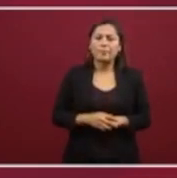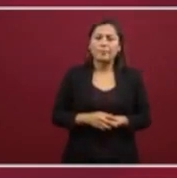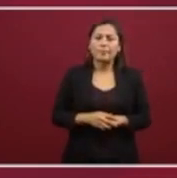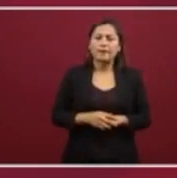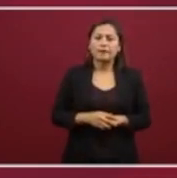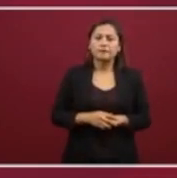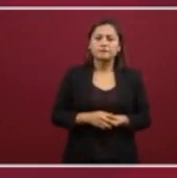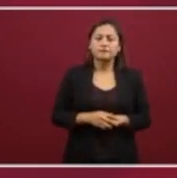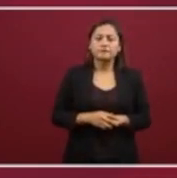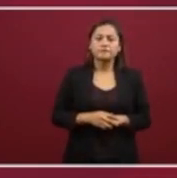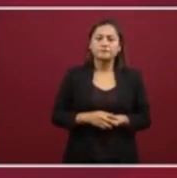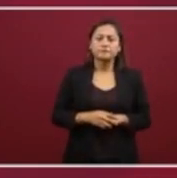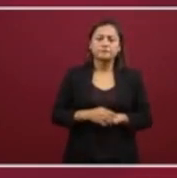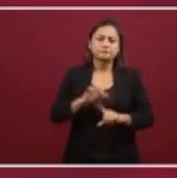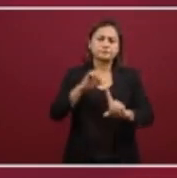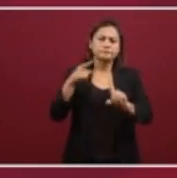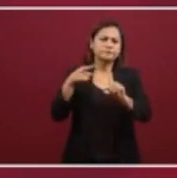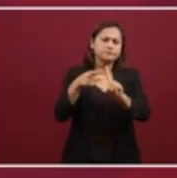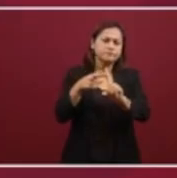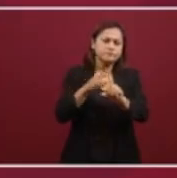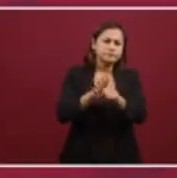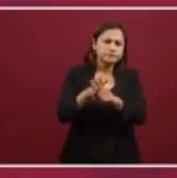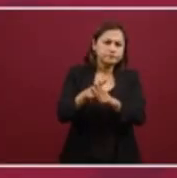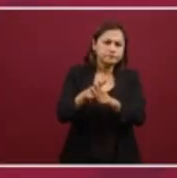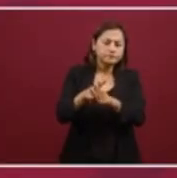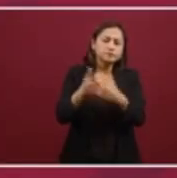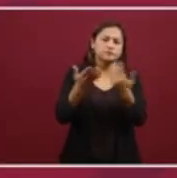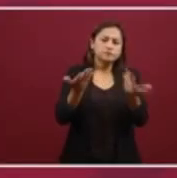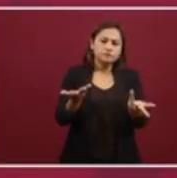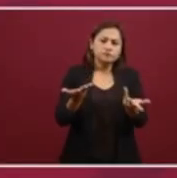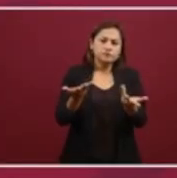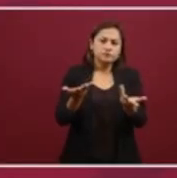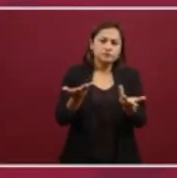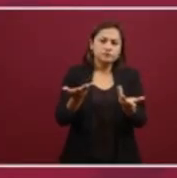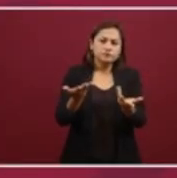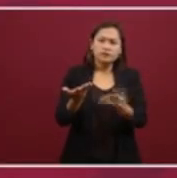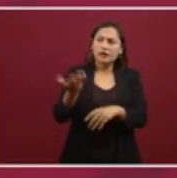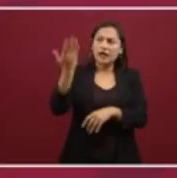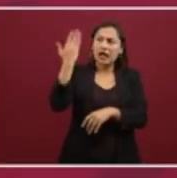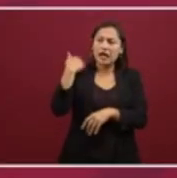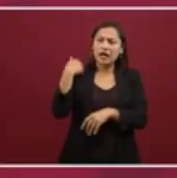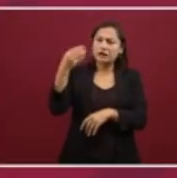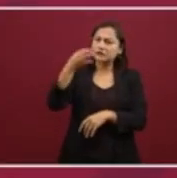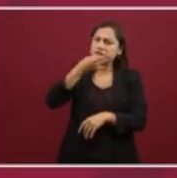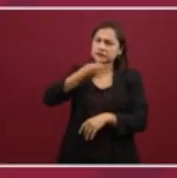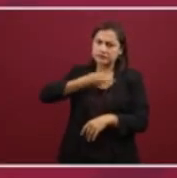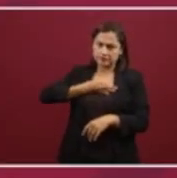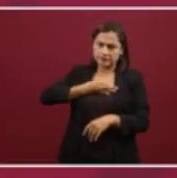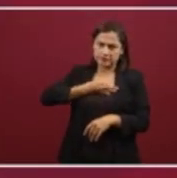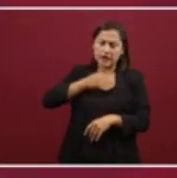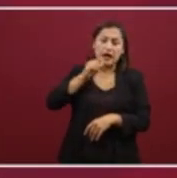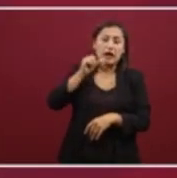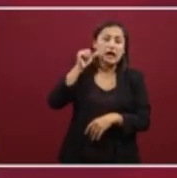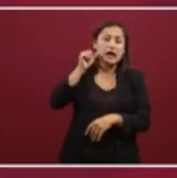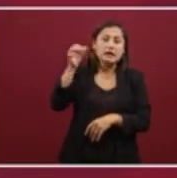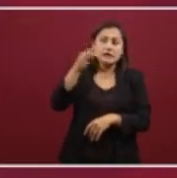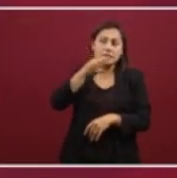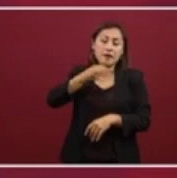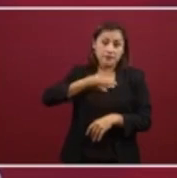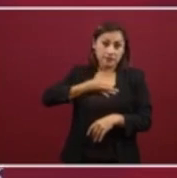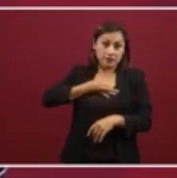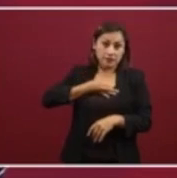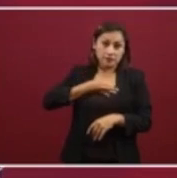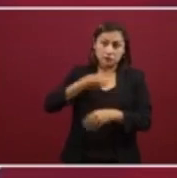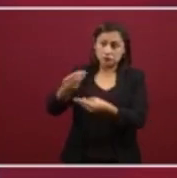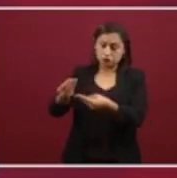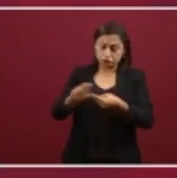que tiene que ver con lo que me reportaron el día de ayer, que me